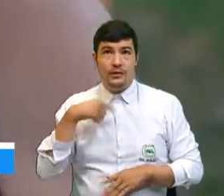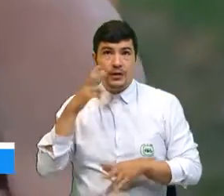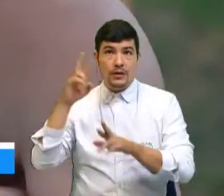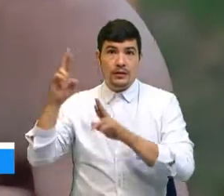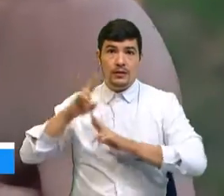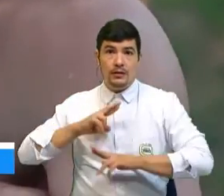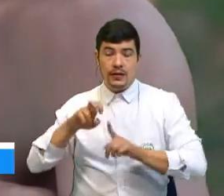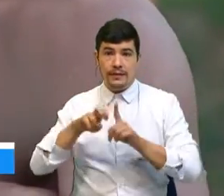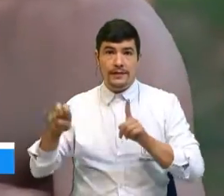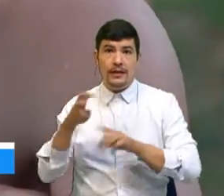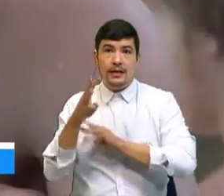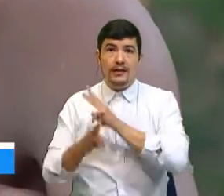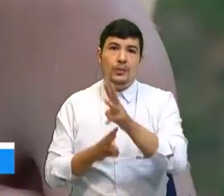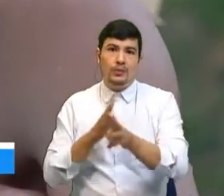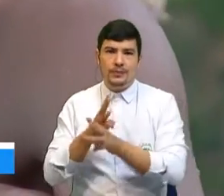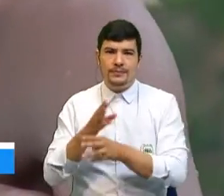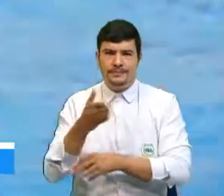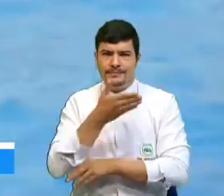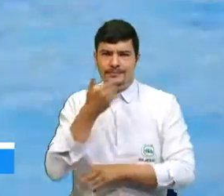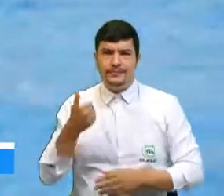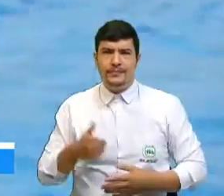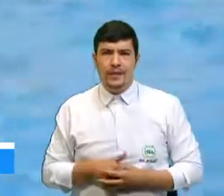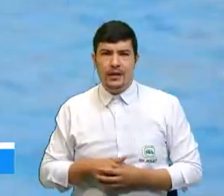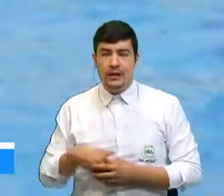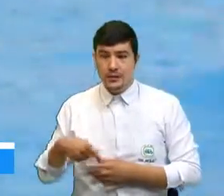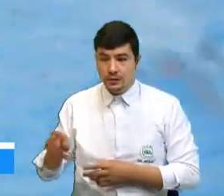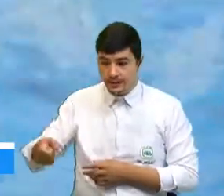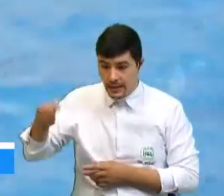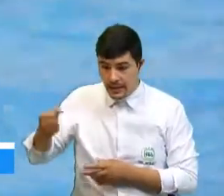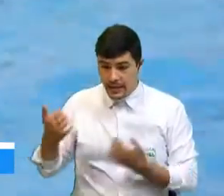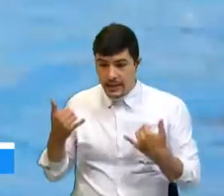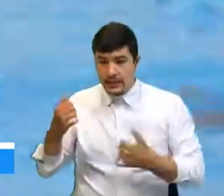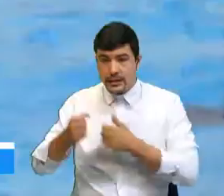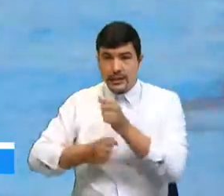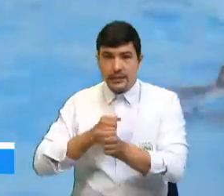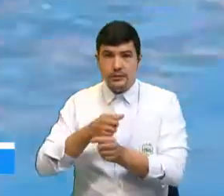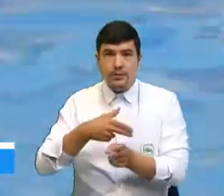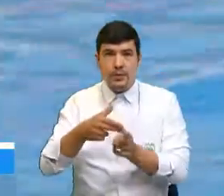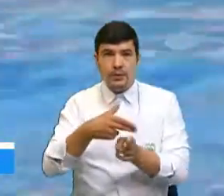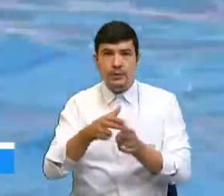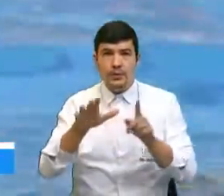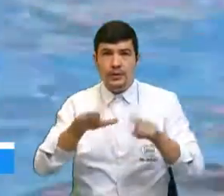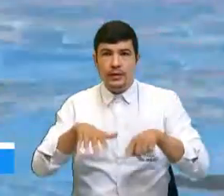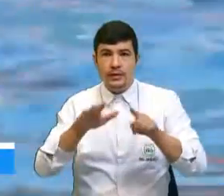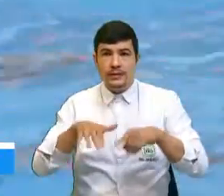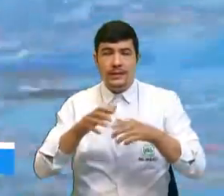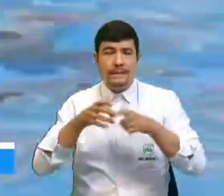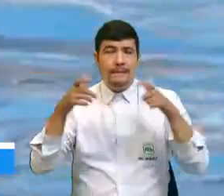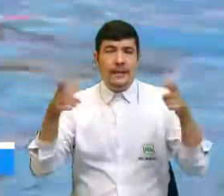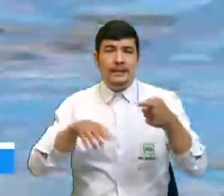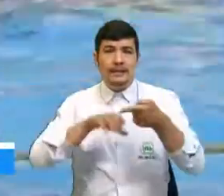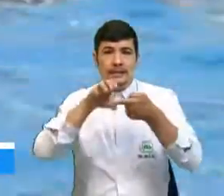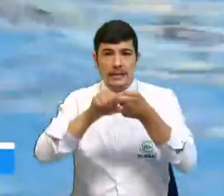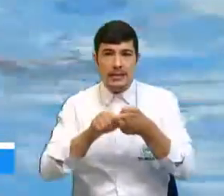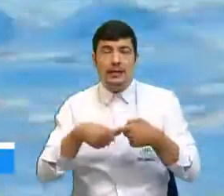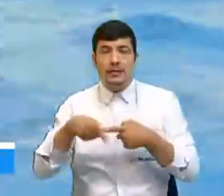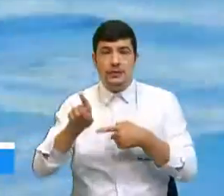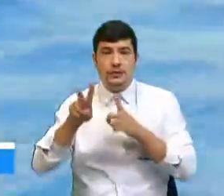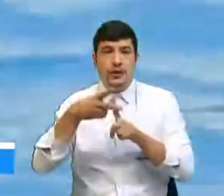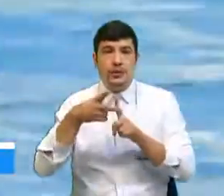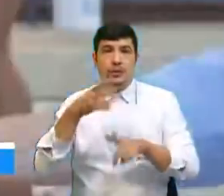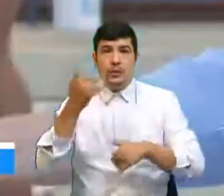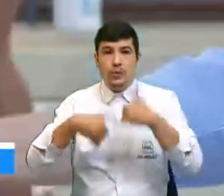del mundo. Y su maleta está llena de sueños para este año. Está a cerca de 6 meses de la más grande cita del deporte mundial, sus segundos